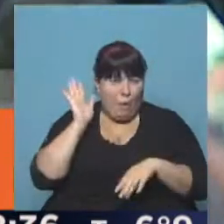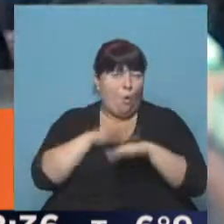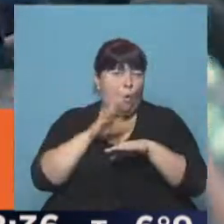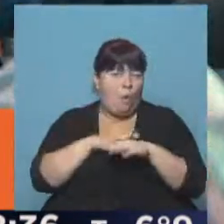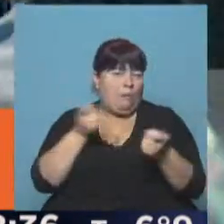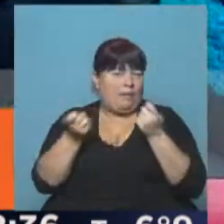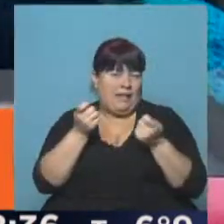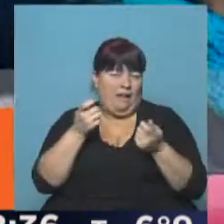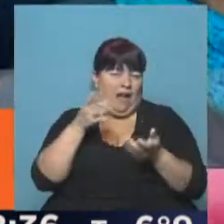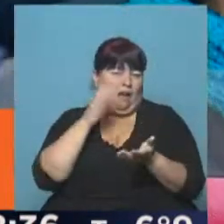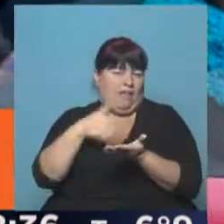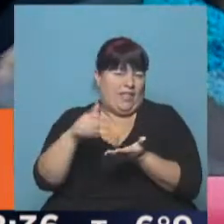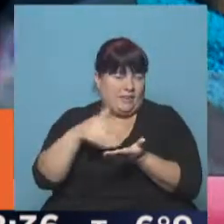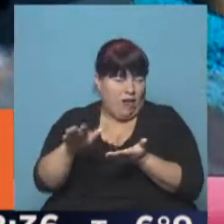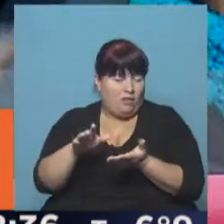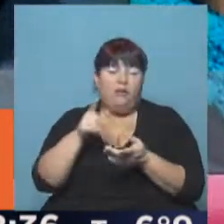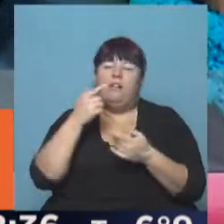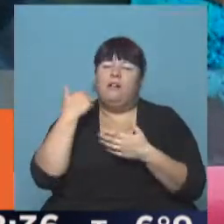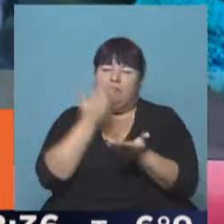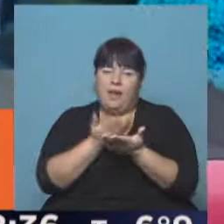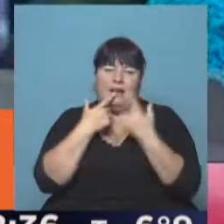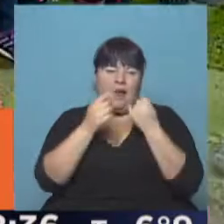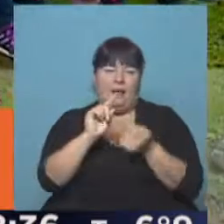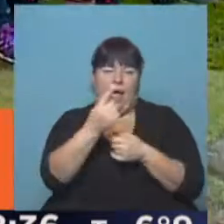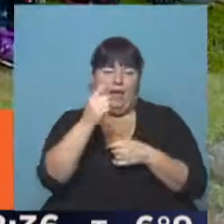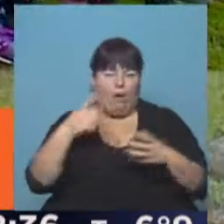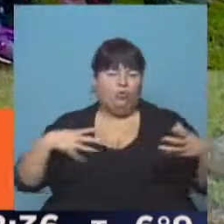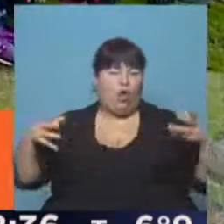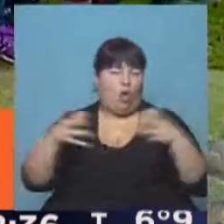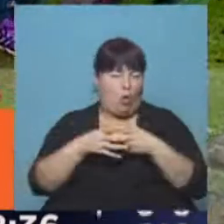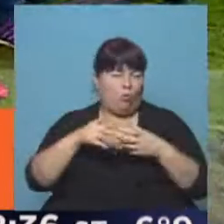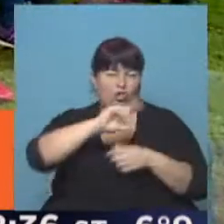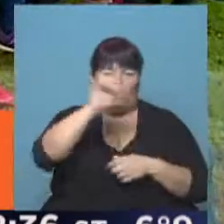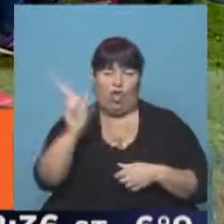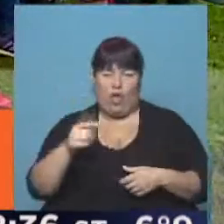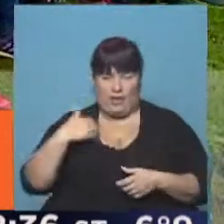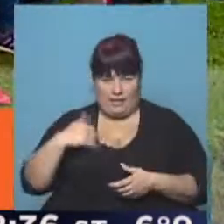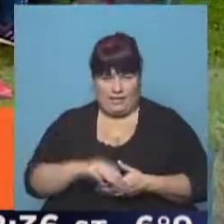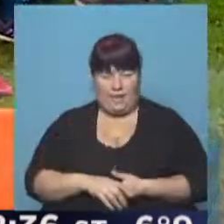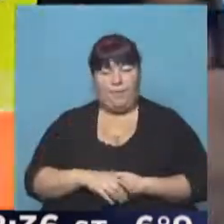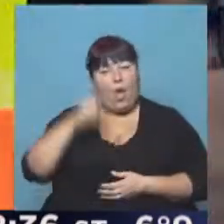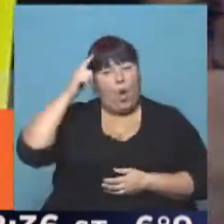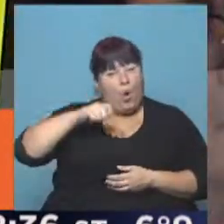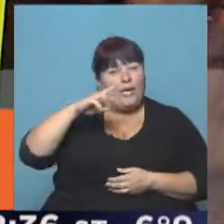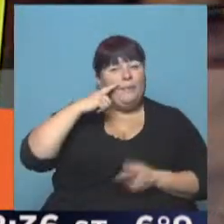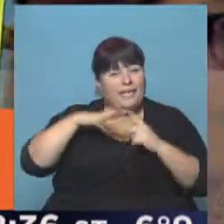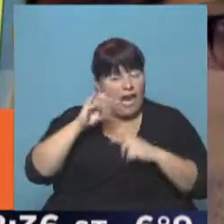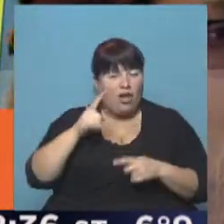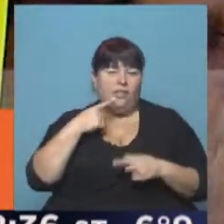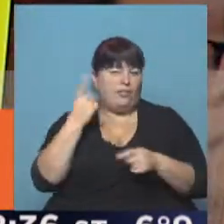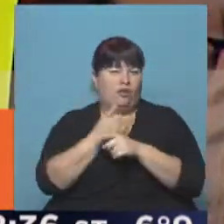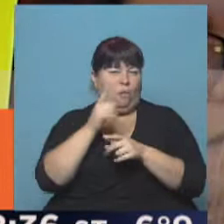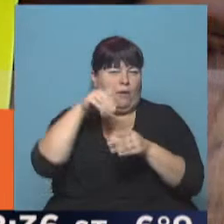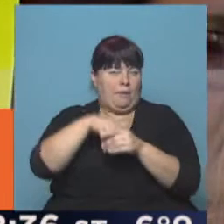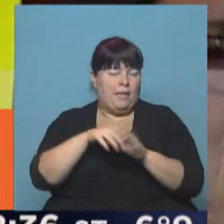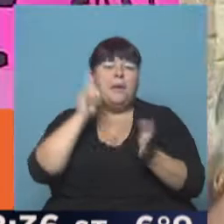mercado laboral expulsivo, se presentaron amparos individuales y colectivos en todo el país. La jueza Piñeiro se declaró incompetente,